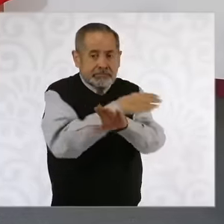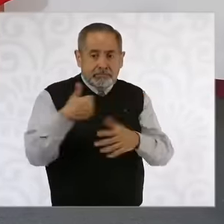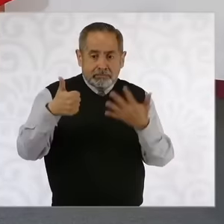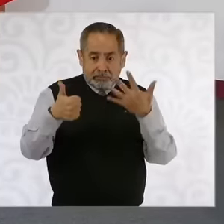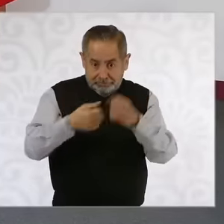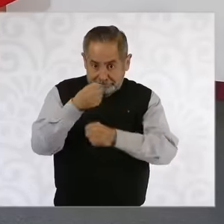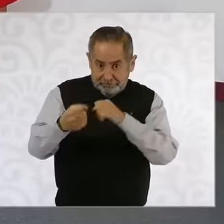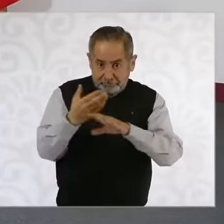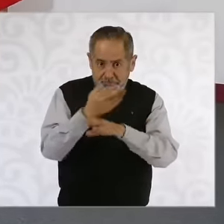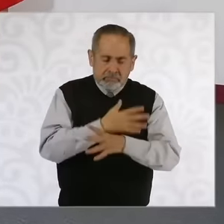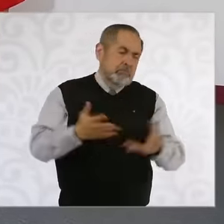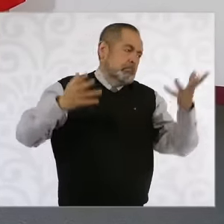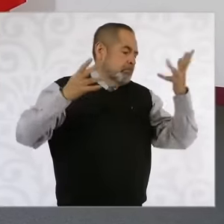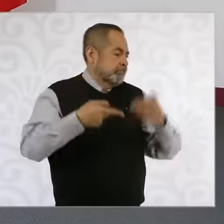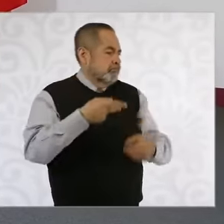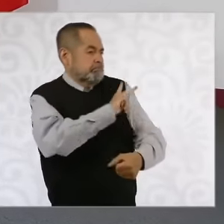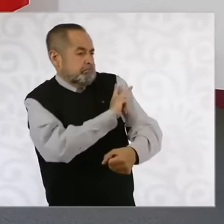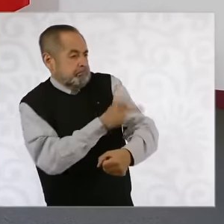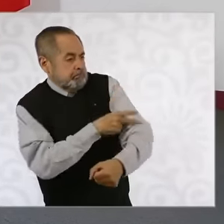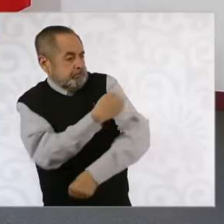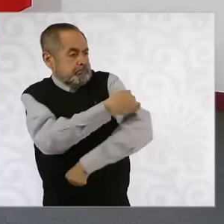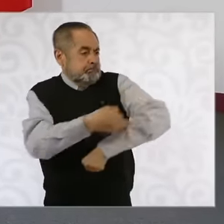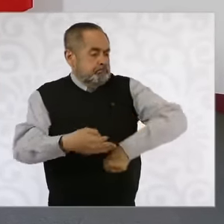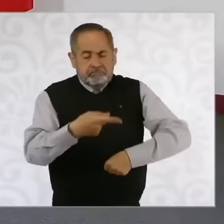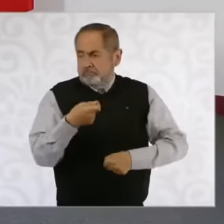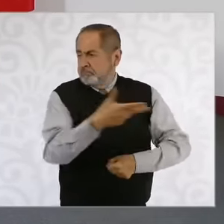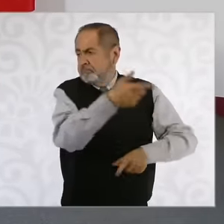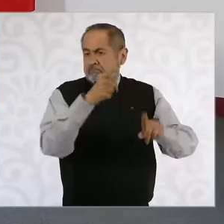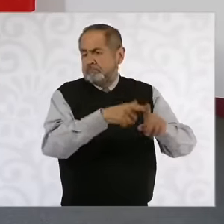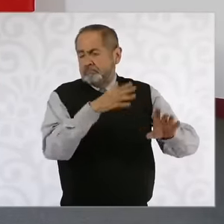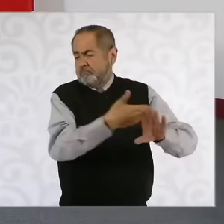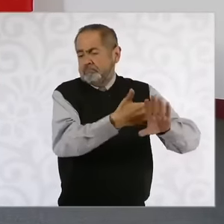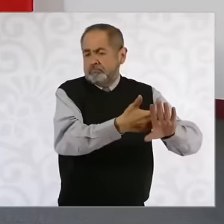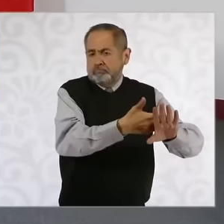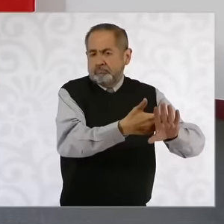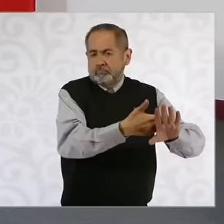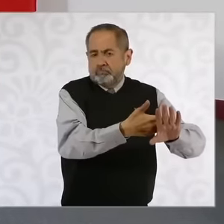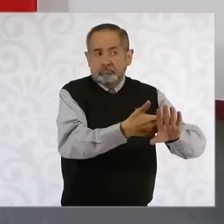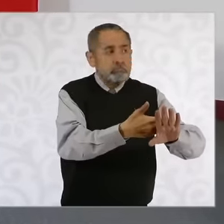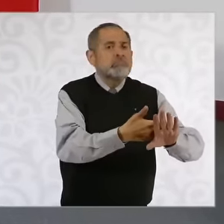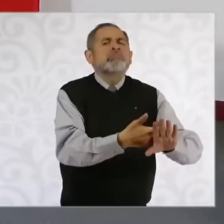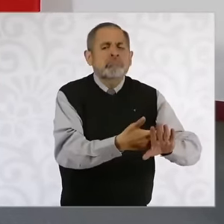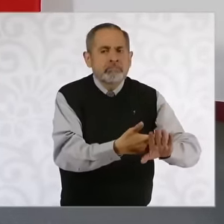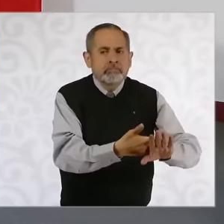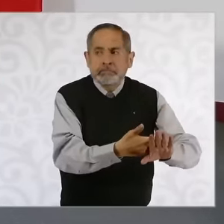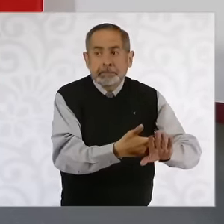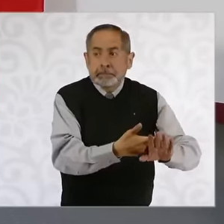decían que se llamaba Poder Familiar de la Federación. ¿Qué ha cambiado?